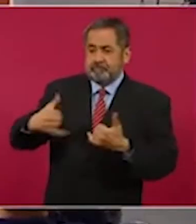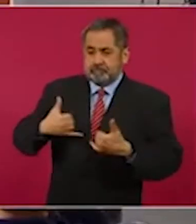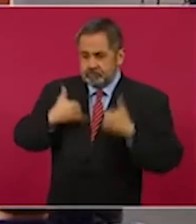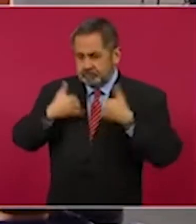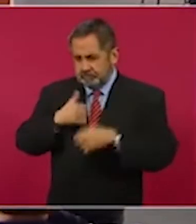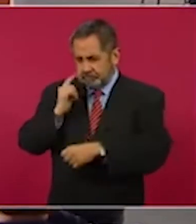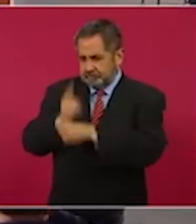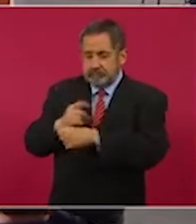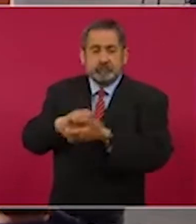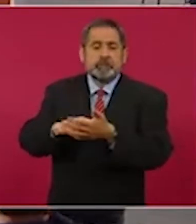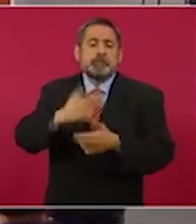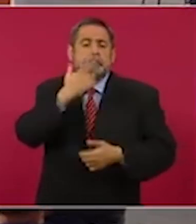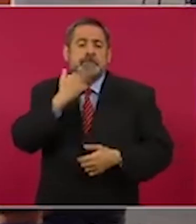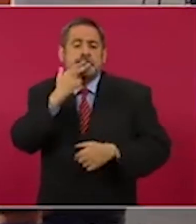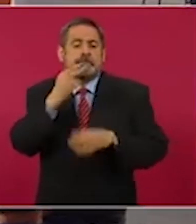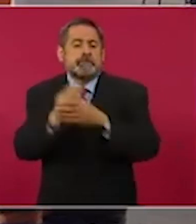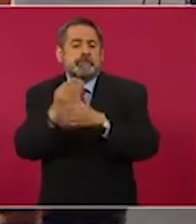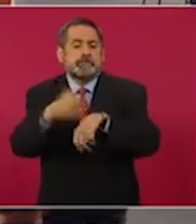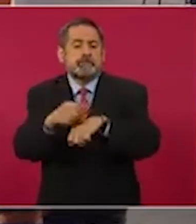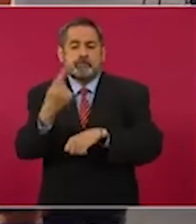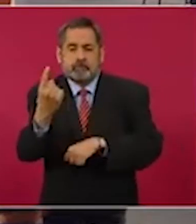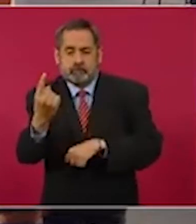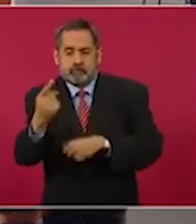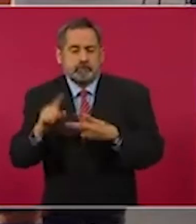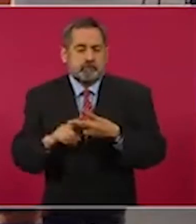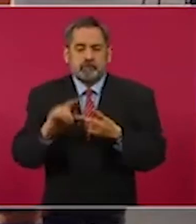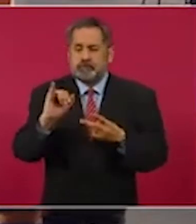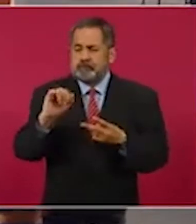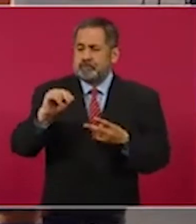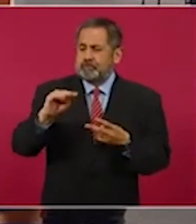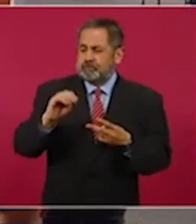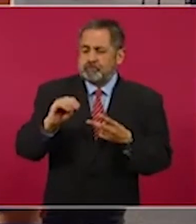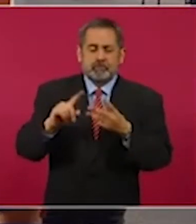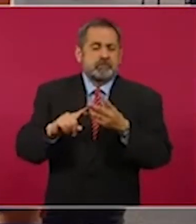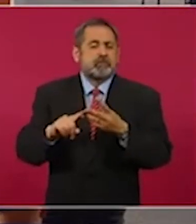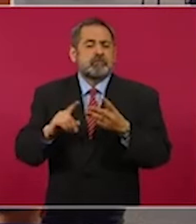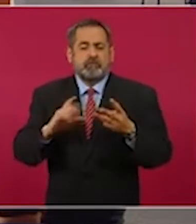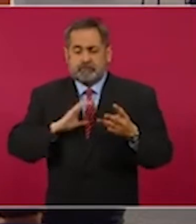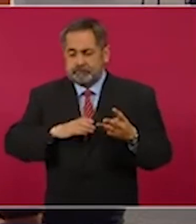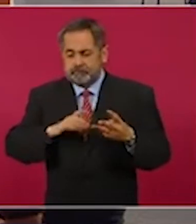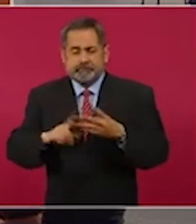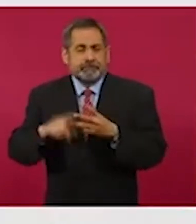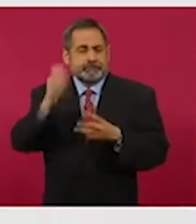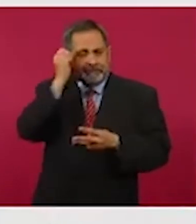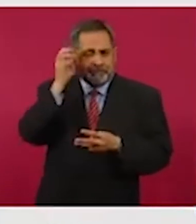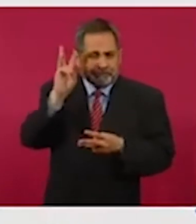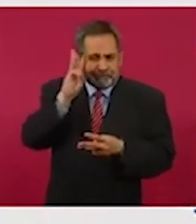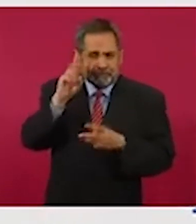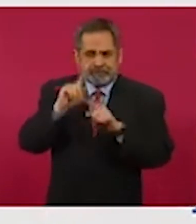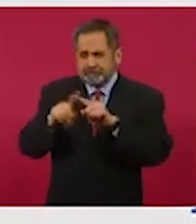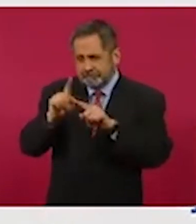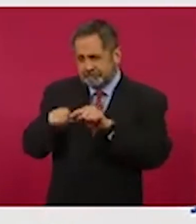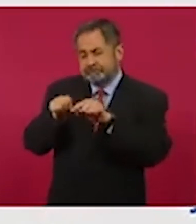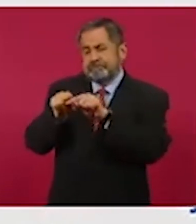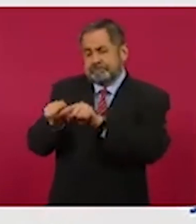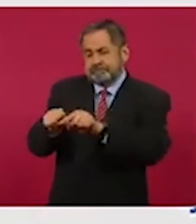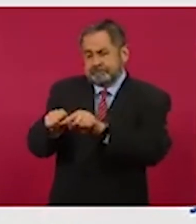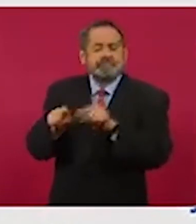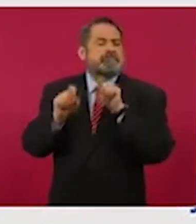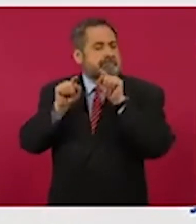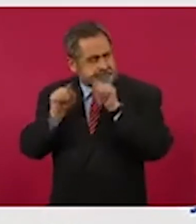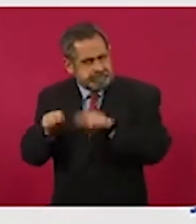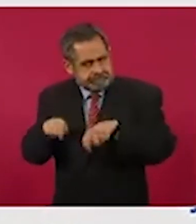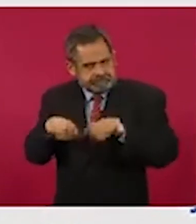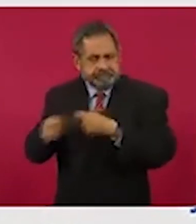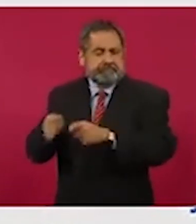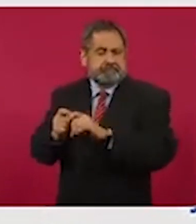en la conferencia mañanera del presidente andrés manuel lópez obrador de este viernes en palacio nacional el subsecretario de salud hugo lópez gatell explicó